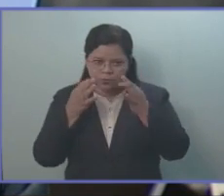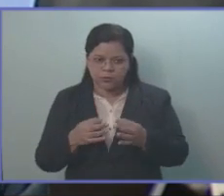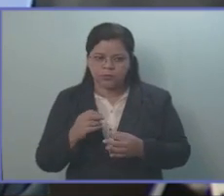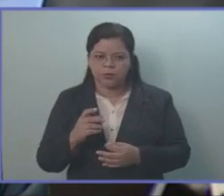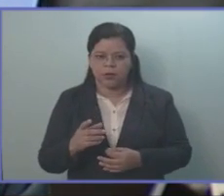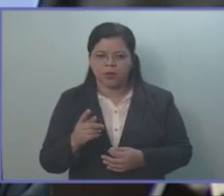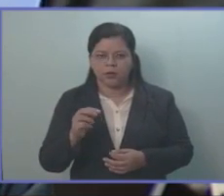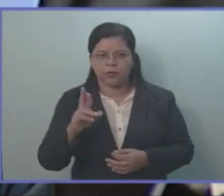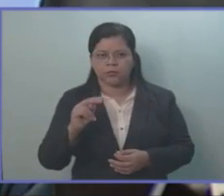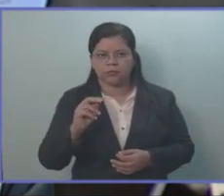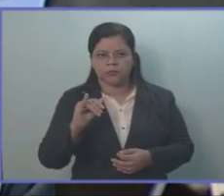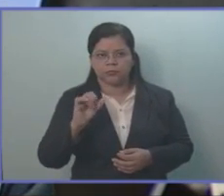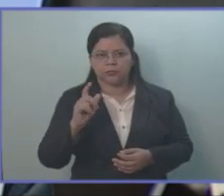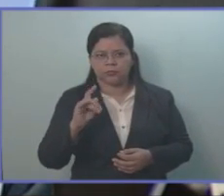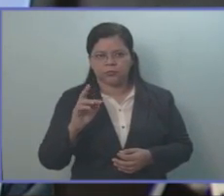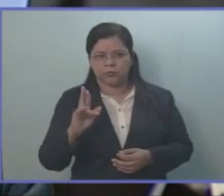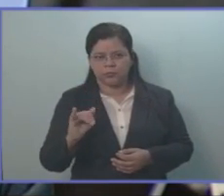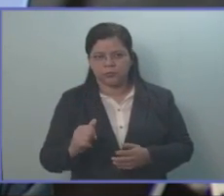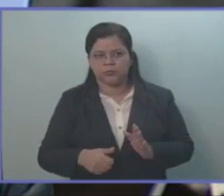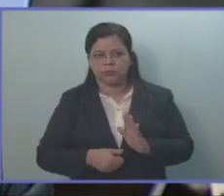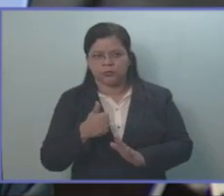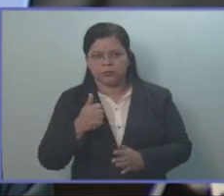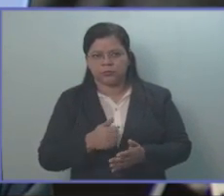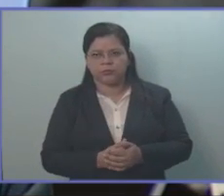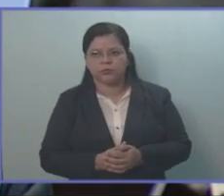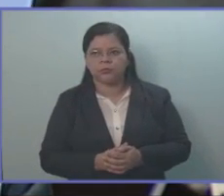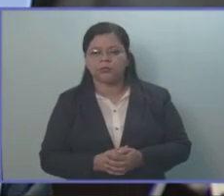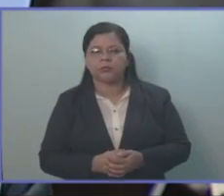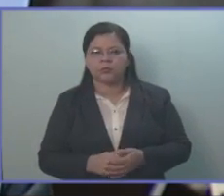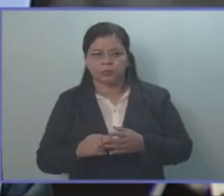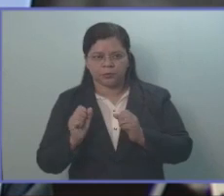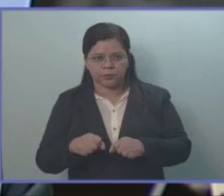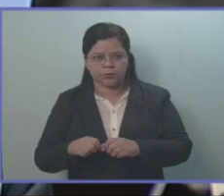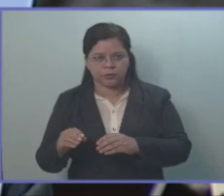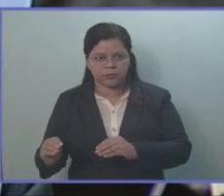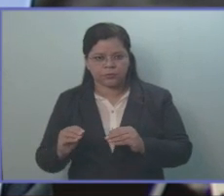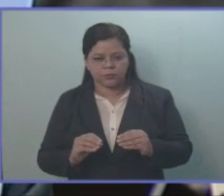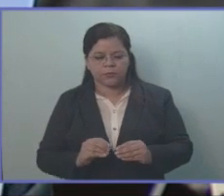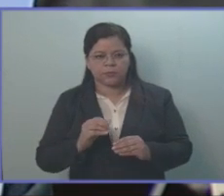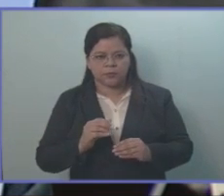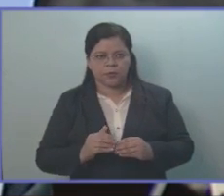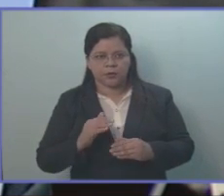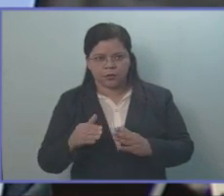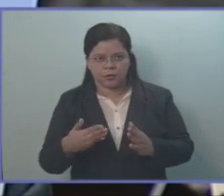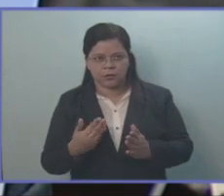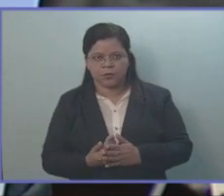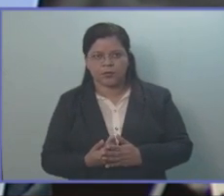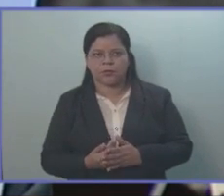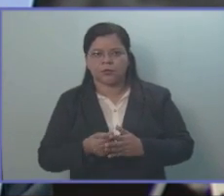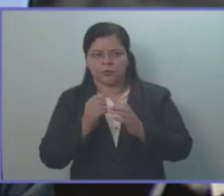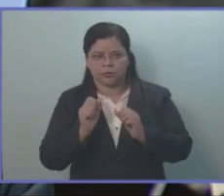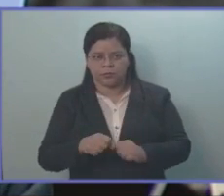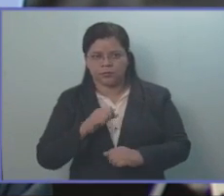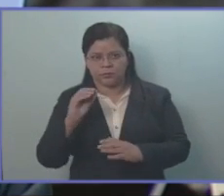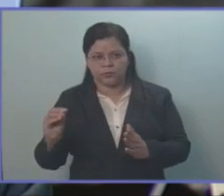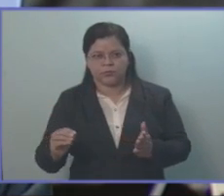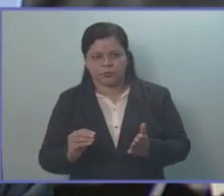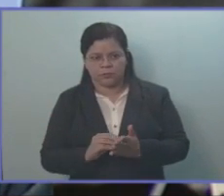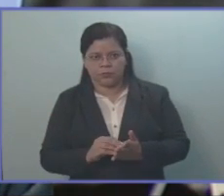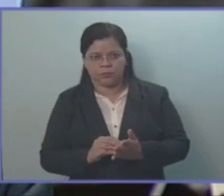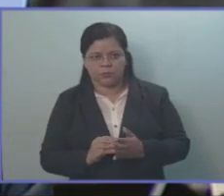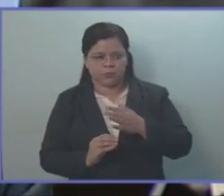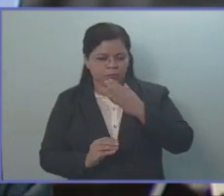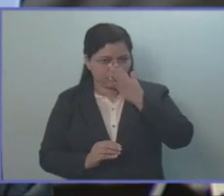Artículo 13. Para los efectos de la clasificación de los internos que deberán pasar al régimen